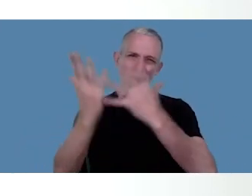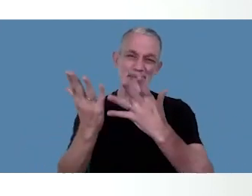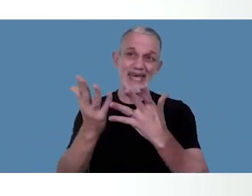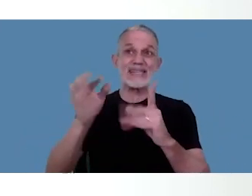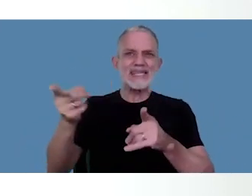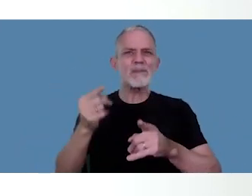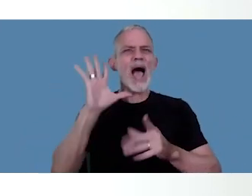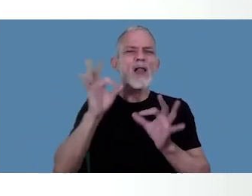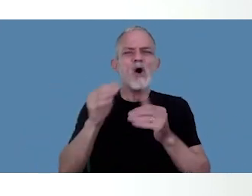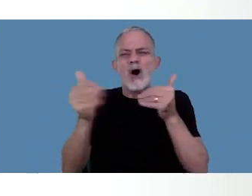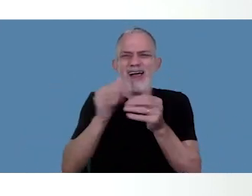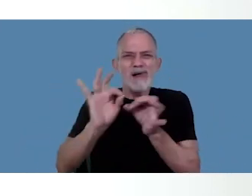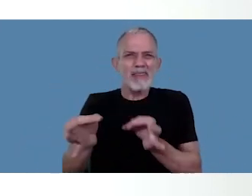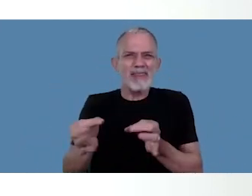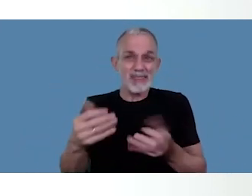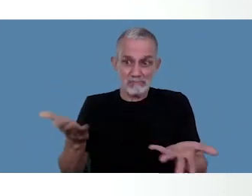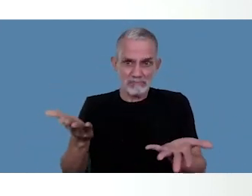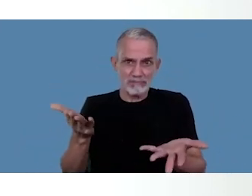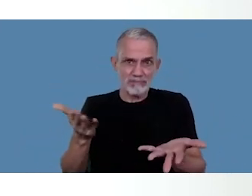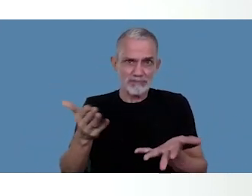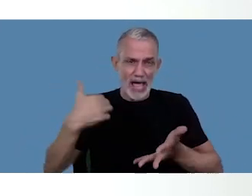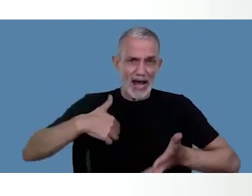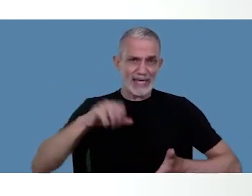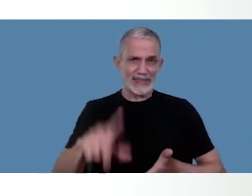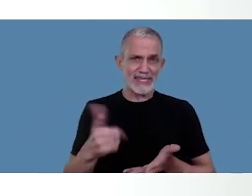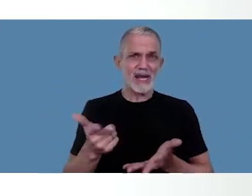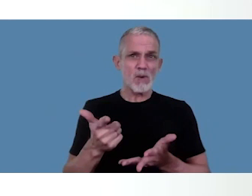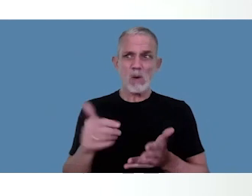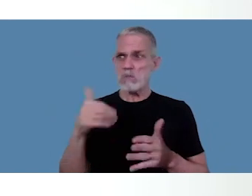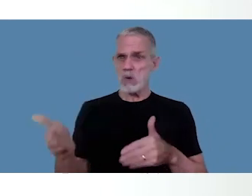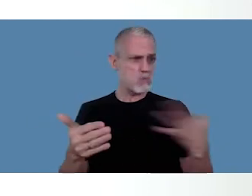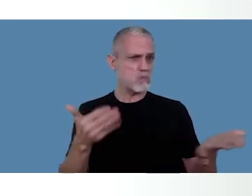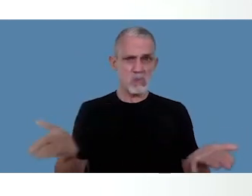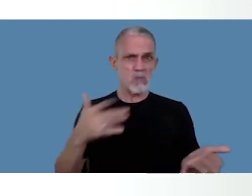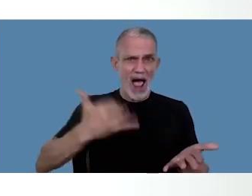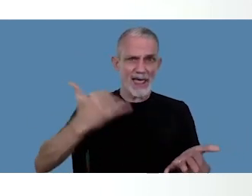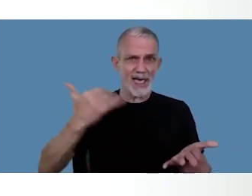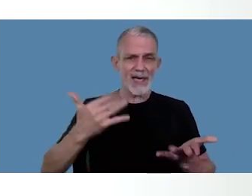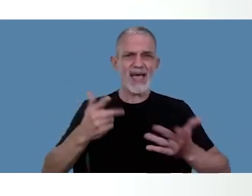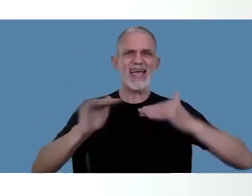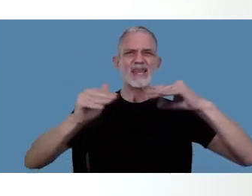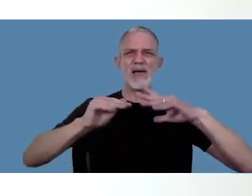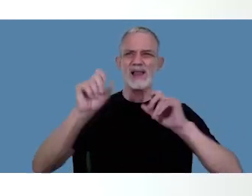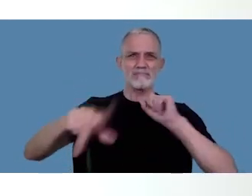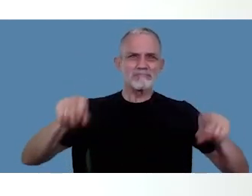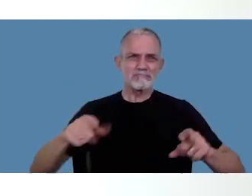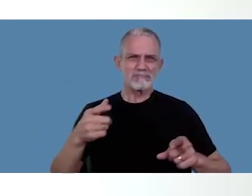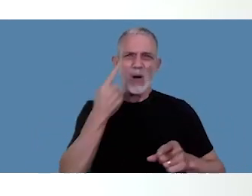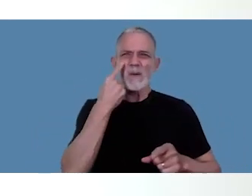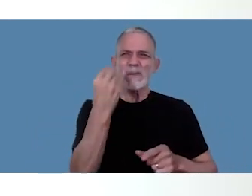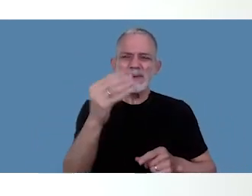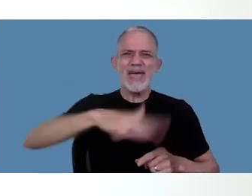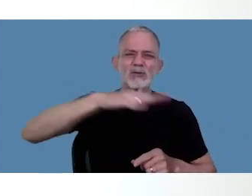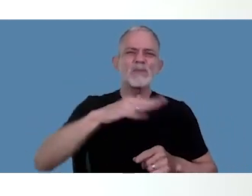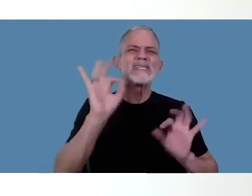más de cerca, más que tengan a la mano, como es a nivel local, en donde están viviendo, saben el agua que